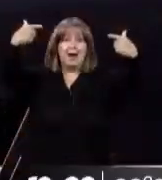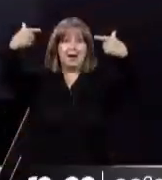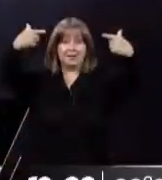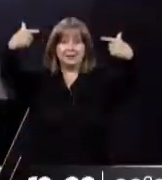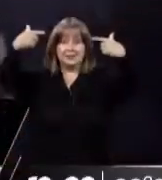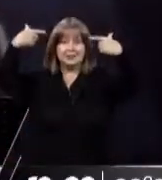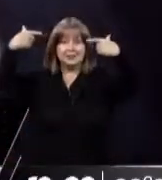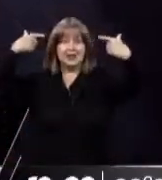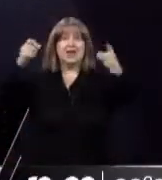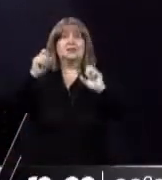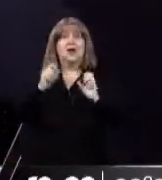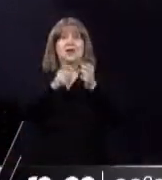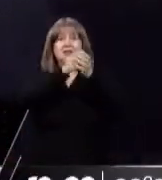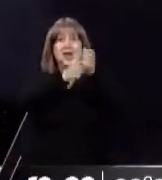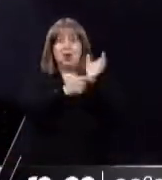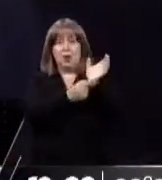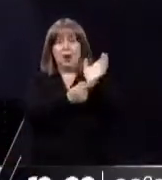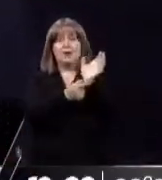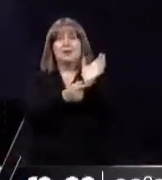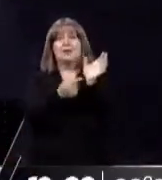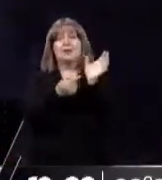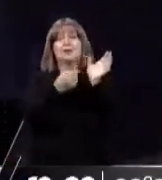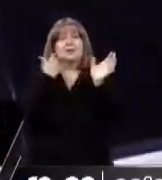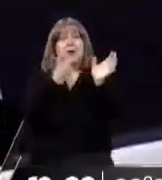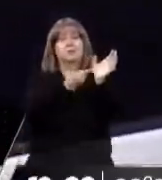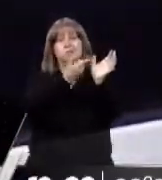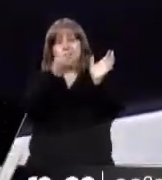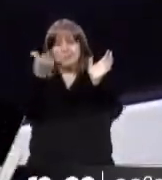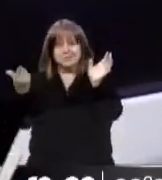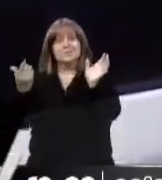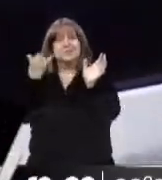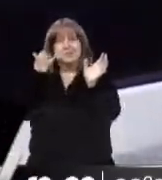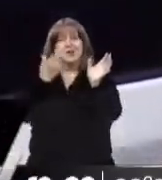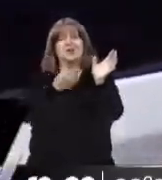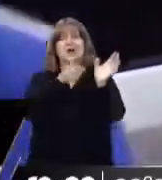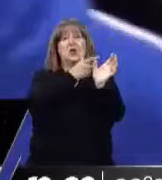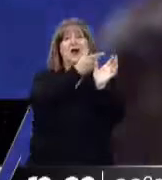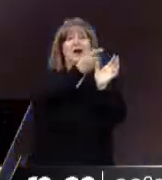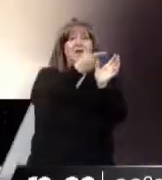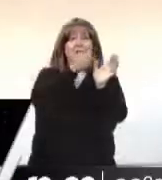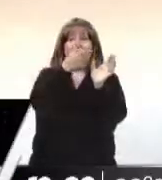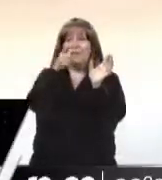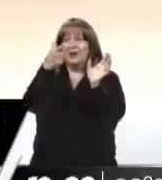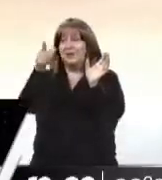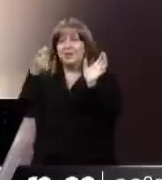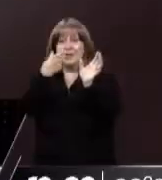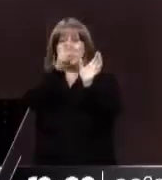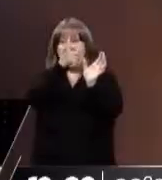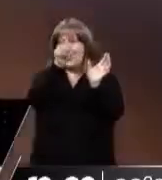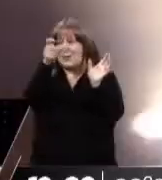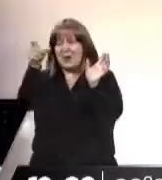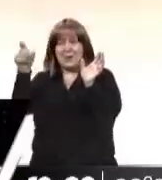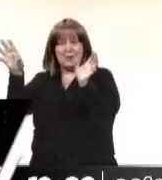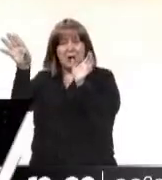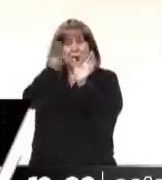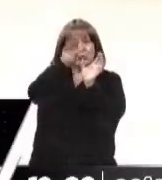los celulares que han aportado las imágenes de todos los militantes que iban capturando esos momentos